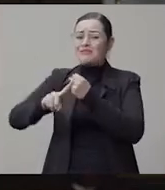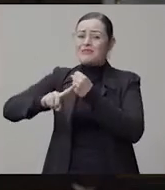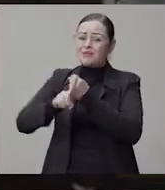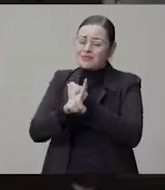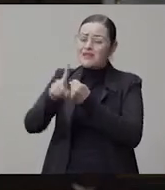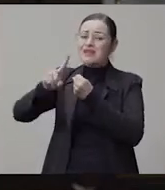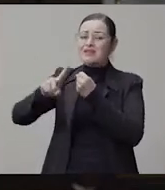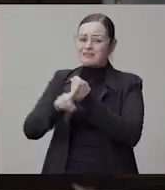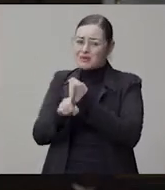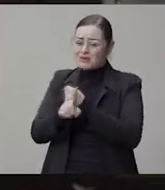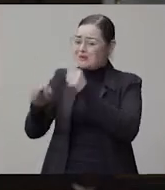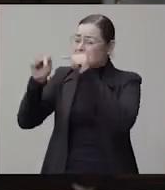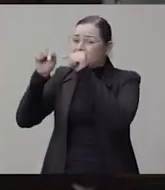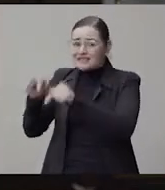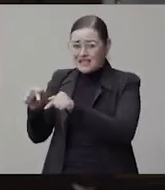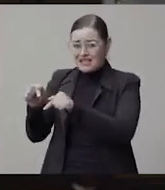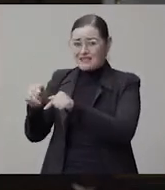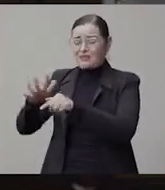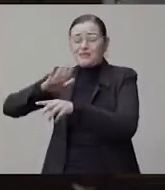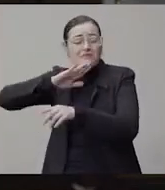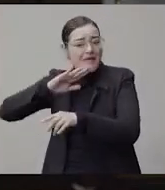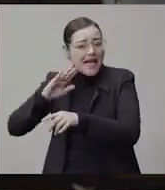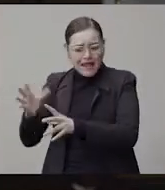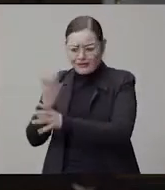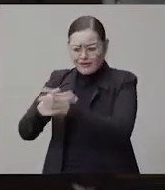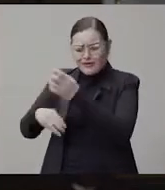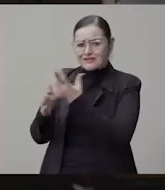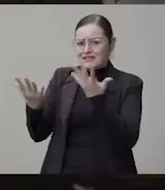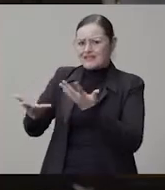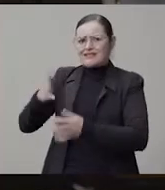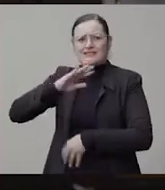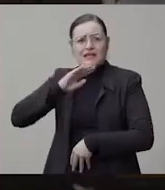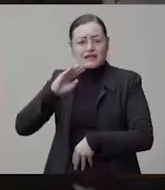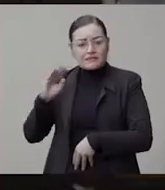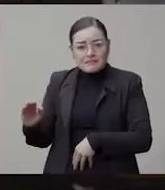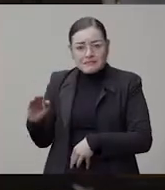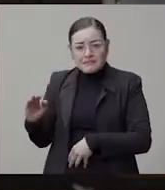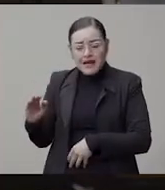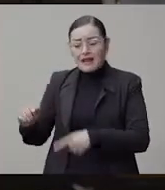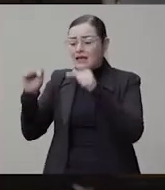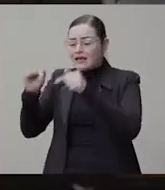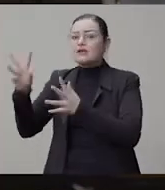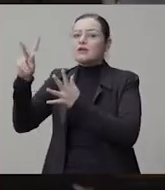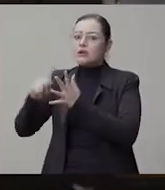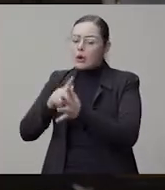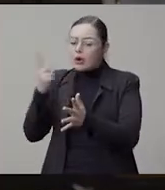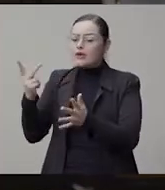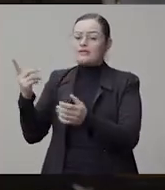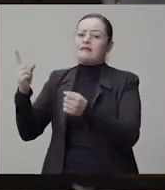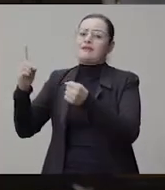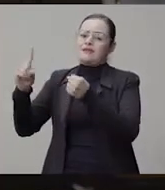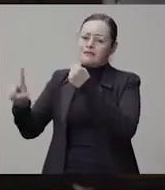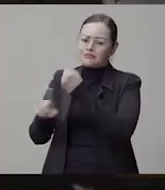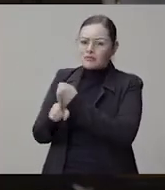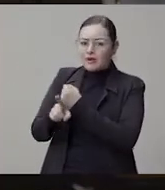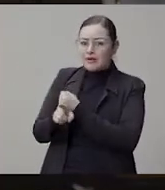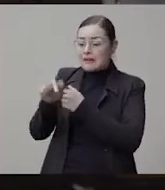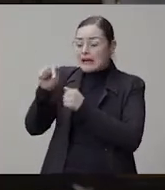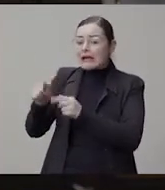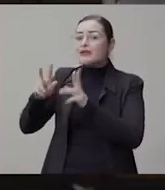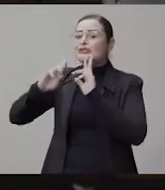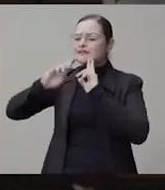cuando se denota la mala fe de sus acciones pues al mismo tiempo que promovieron la controversia constitucional